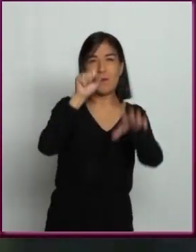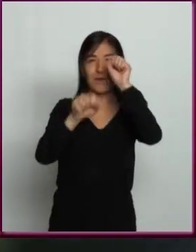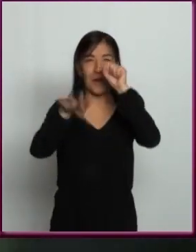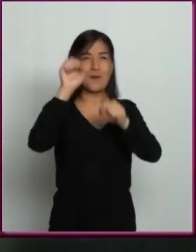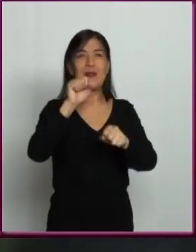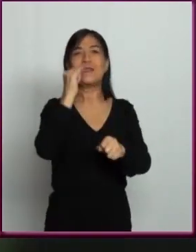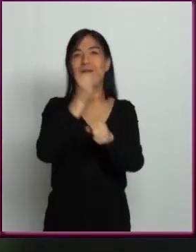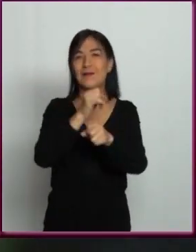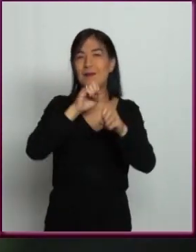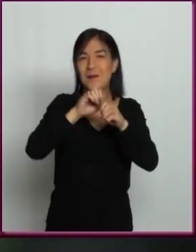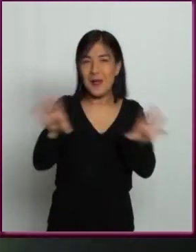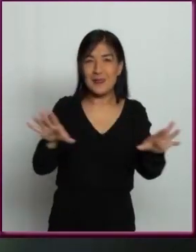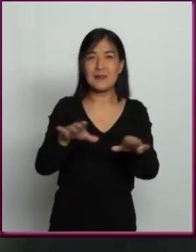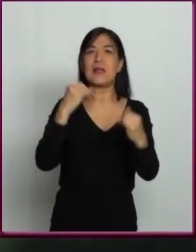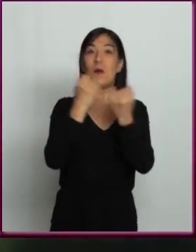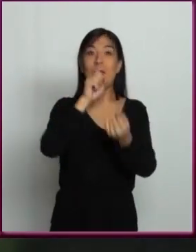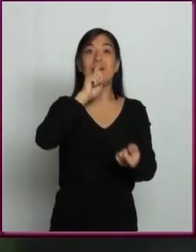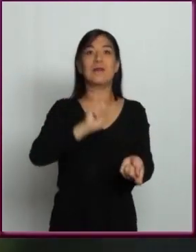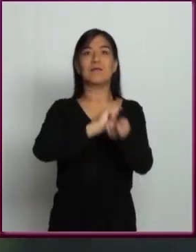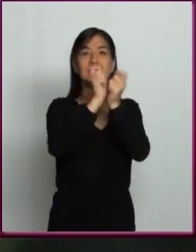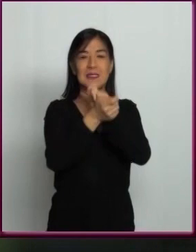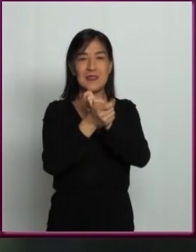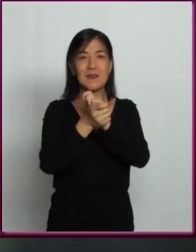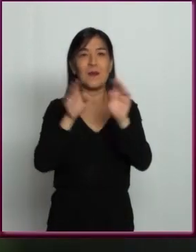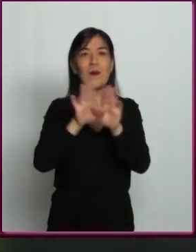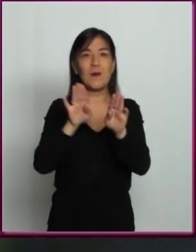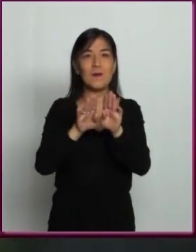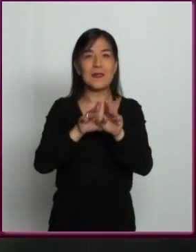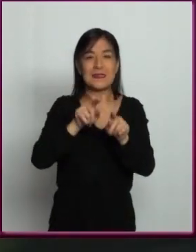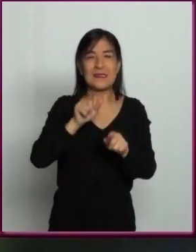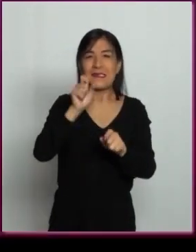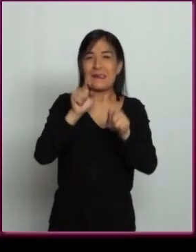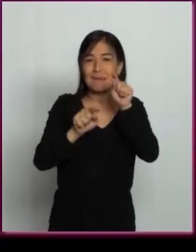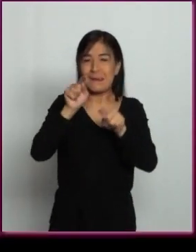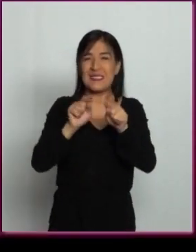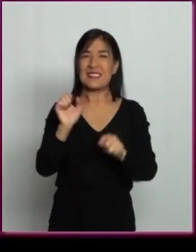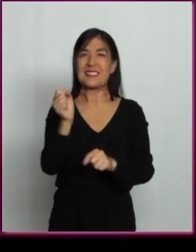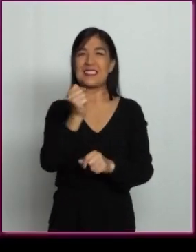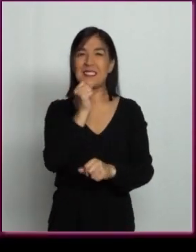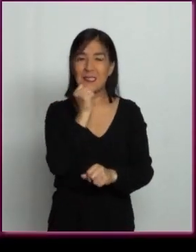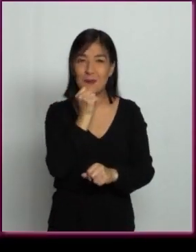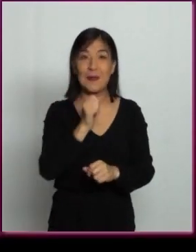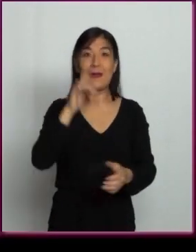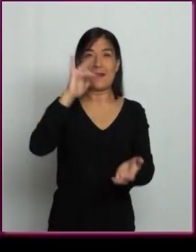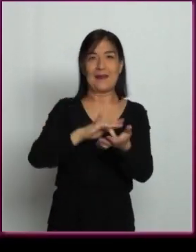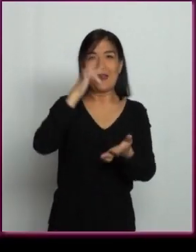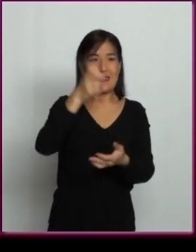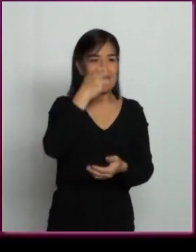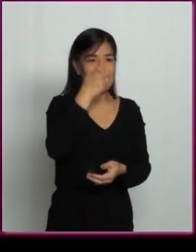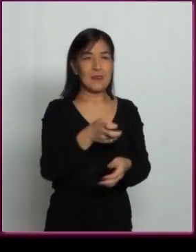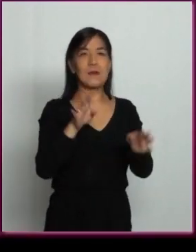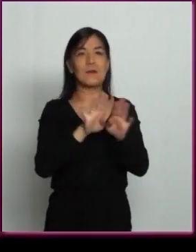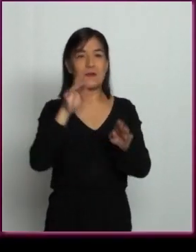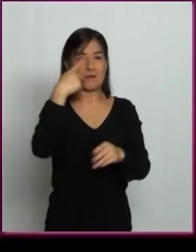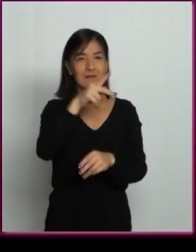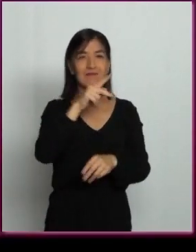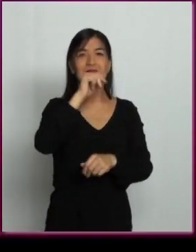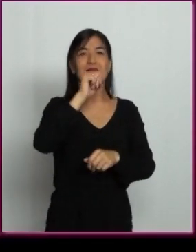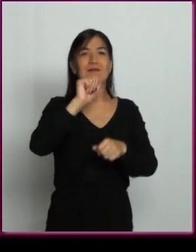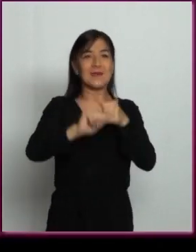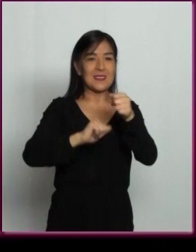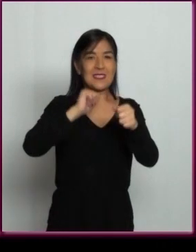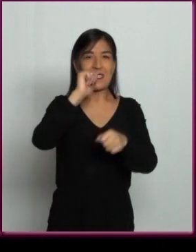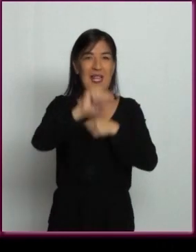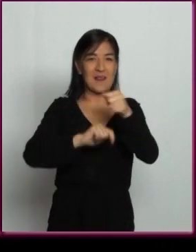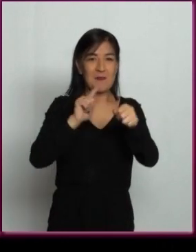y además hacerlo en fracciones de segundo. Es gracias a esta sobreestimulación que